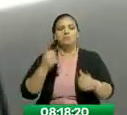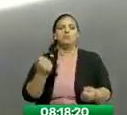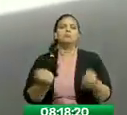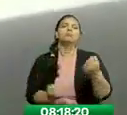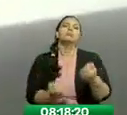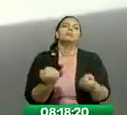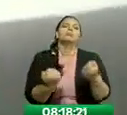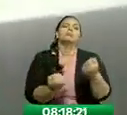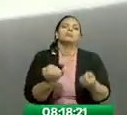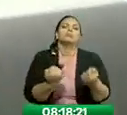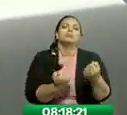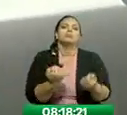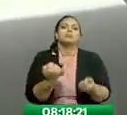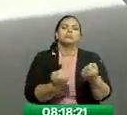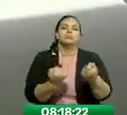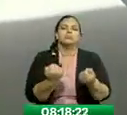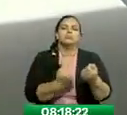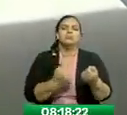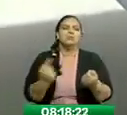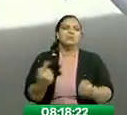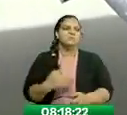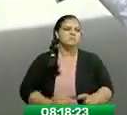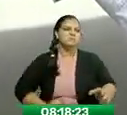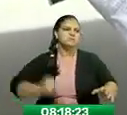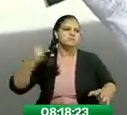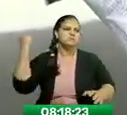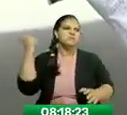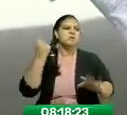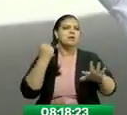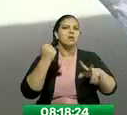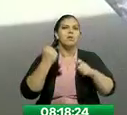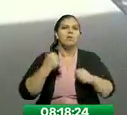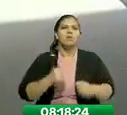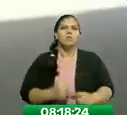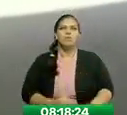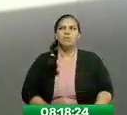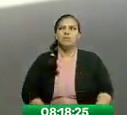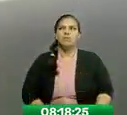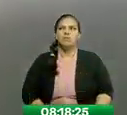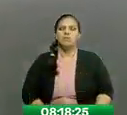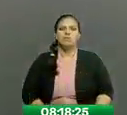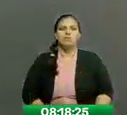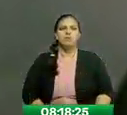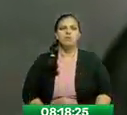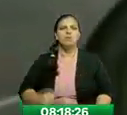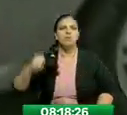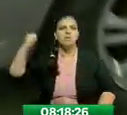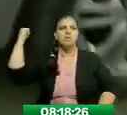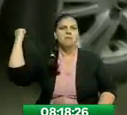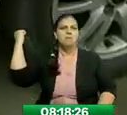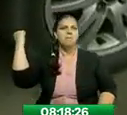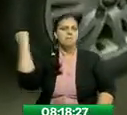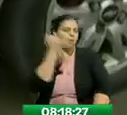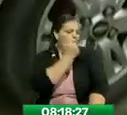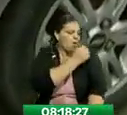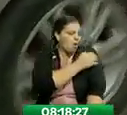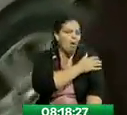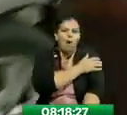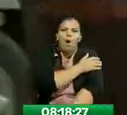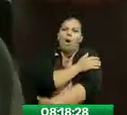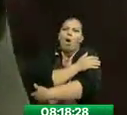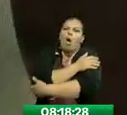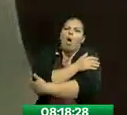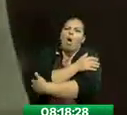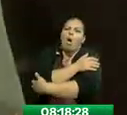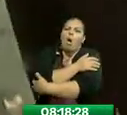estaban por ahí, los alrededores, llame a la policía. El man decía, no, dice, la policía somos nosotros, dijo el man, así dijo. La autoridad aquí nosotros somos, dijo el man. ¿Cuántas personas